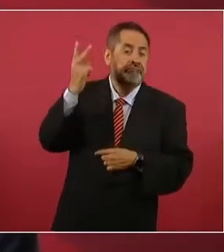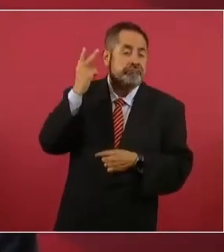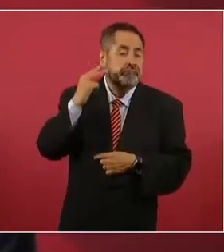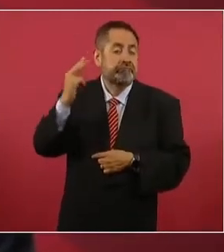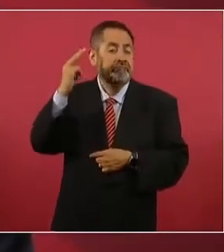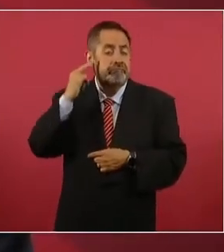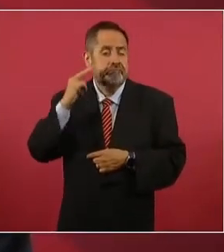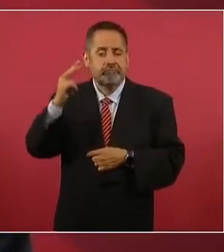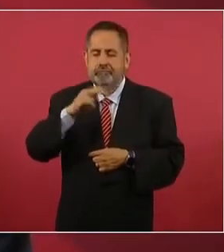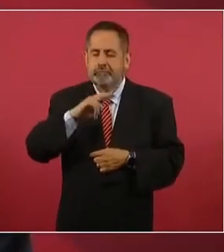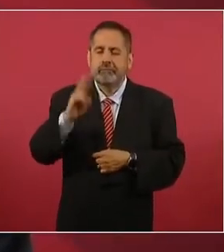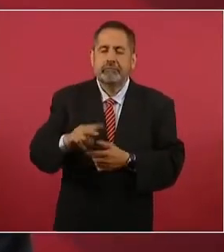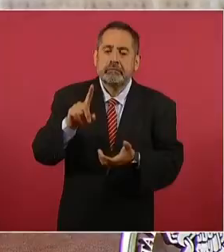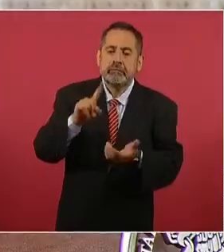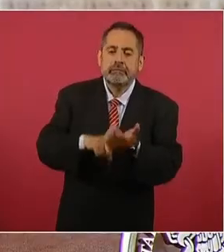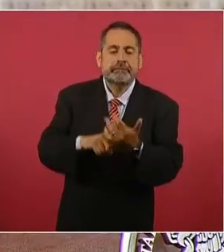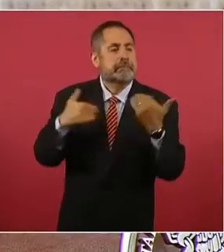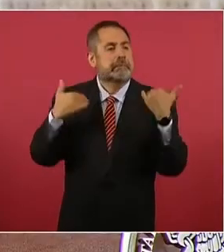de placer,